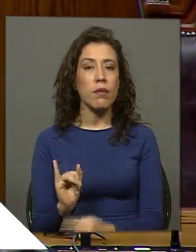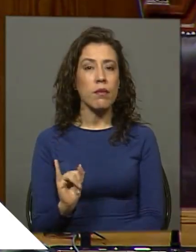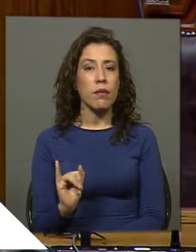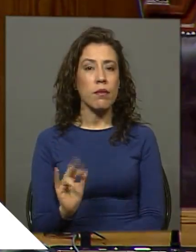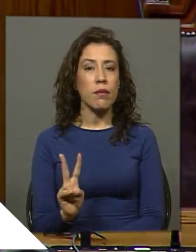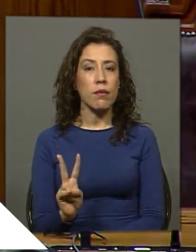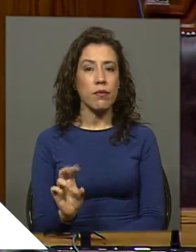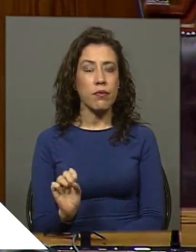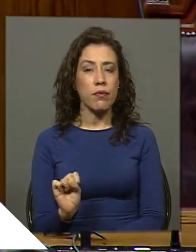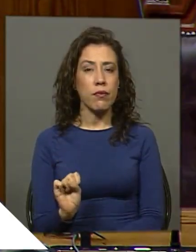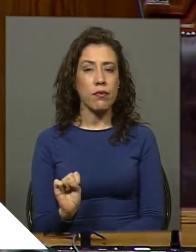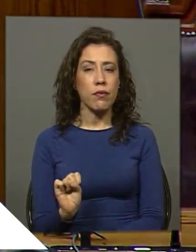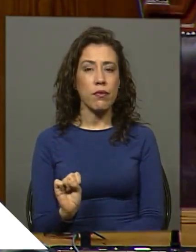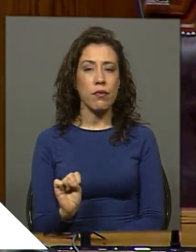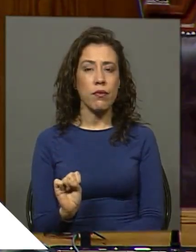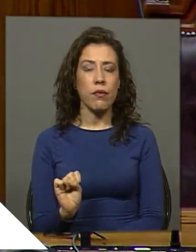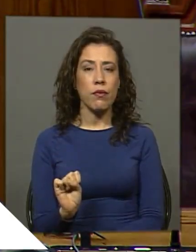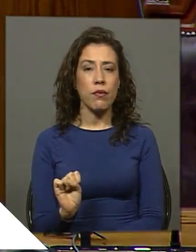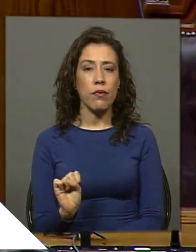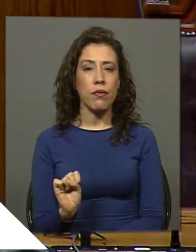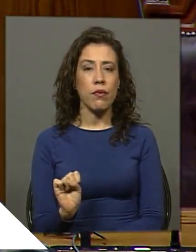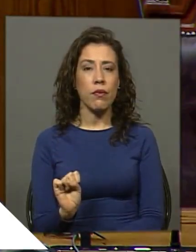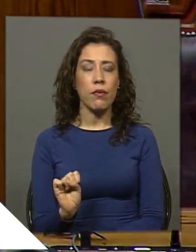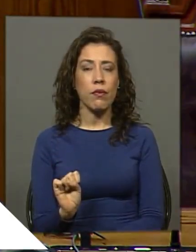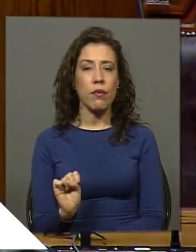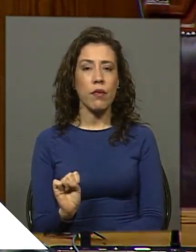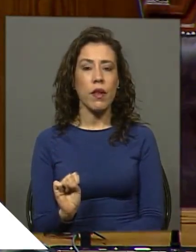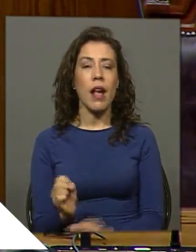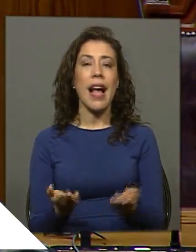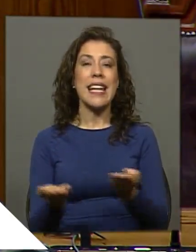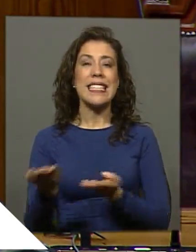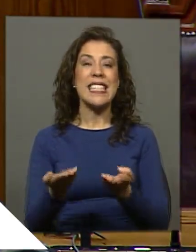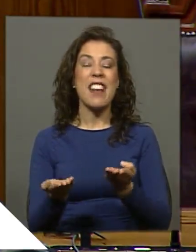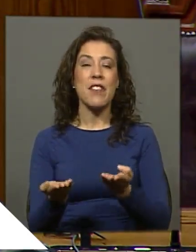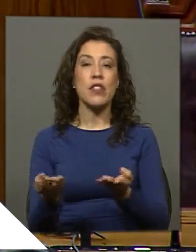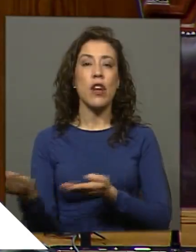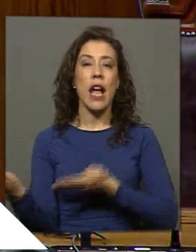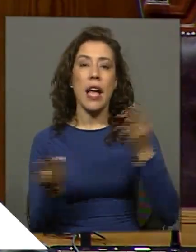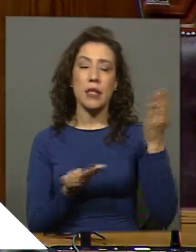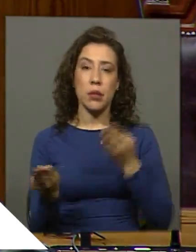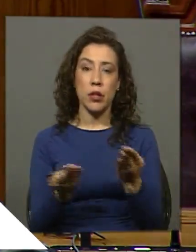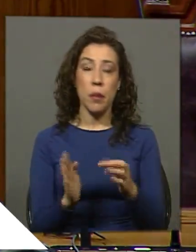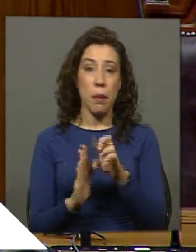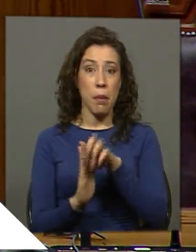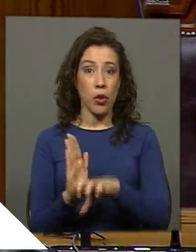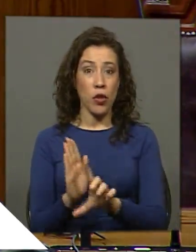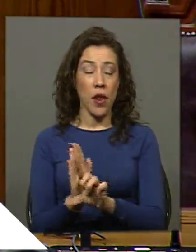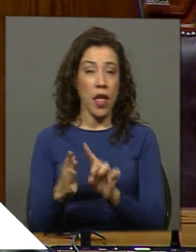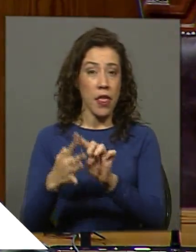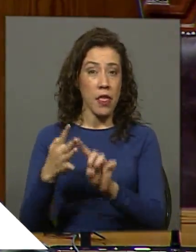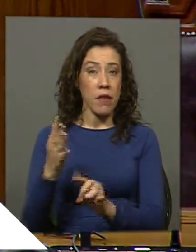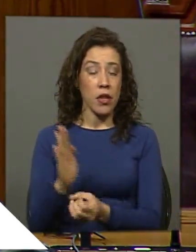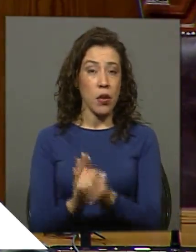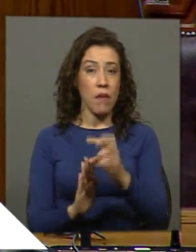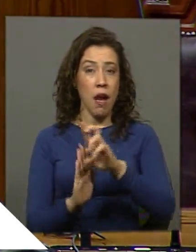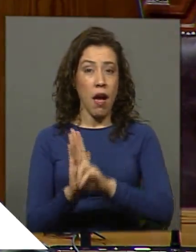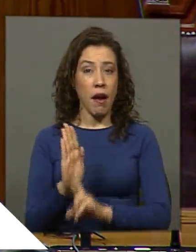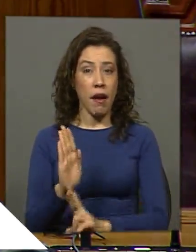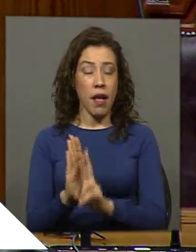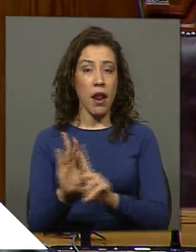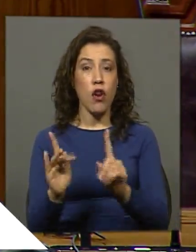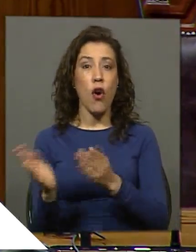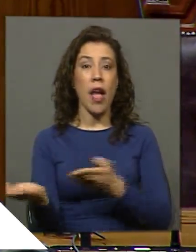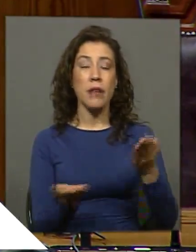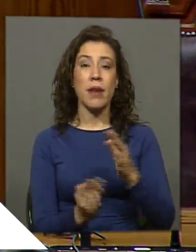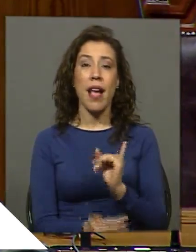a los bienes perdón a los servicios exportados el proyecto de ley contiene una serie de nuevas reglas para no exportar